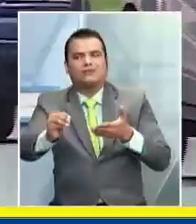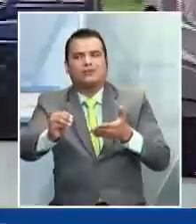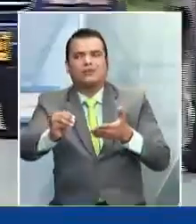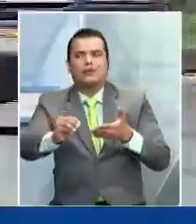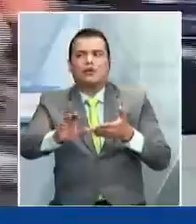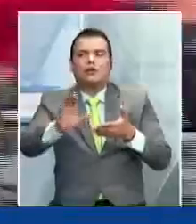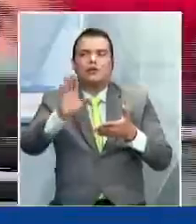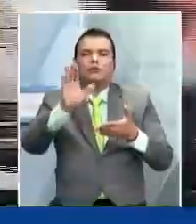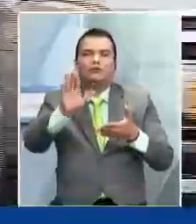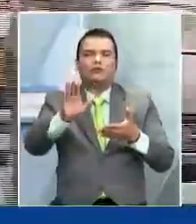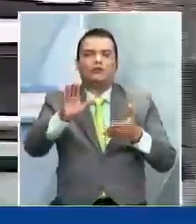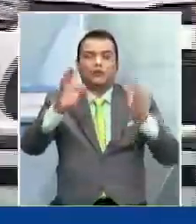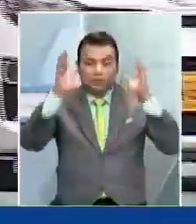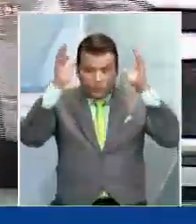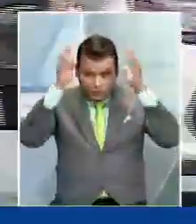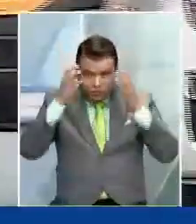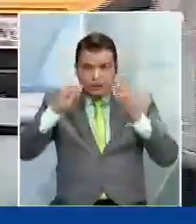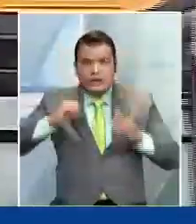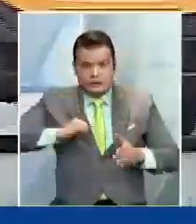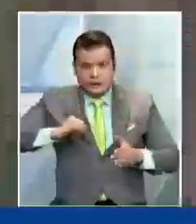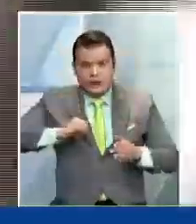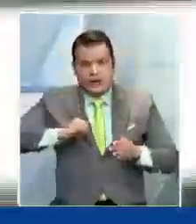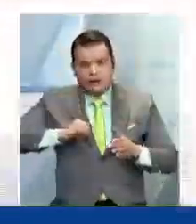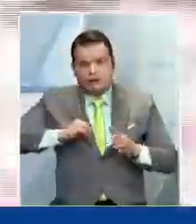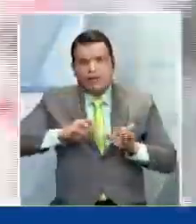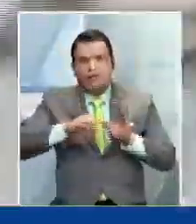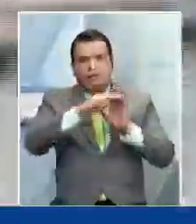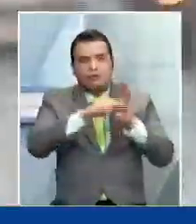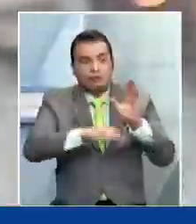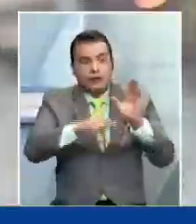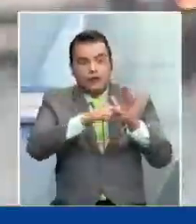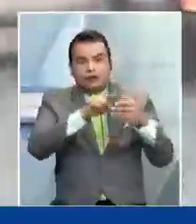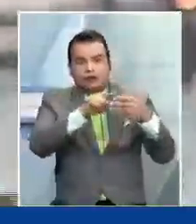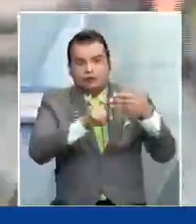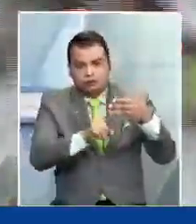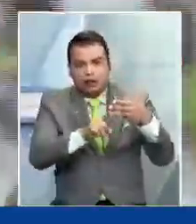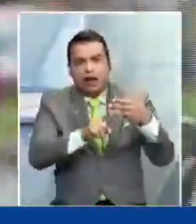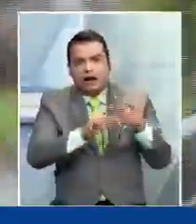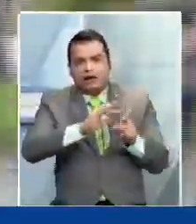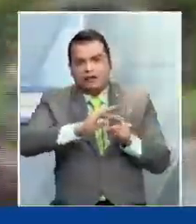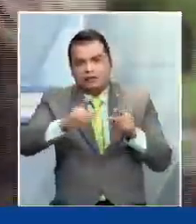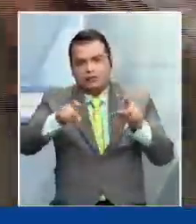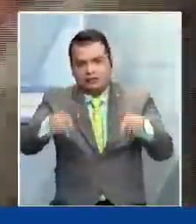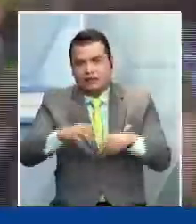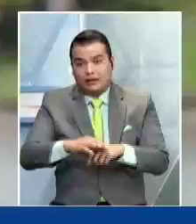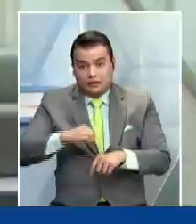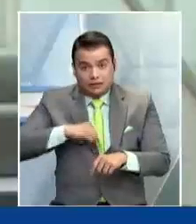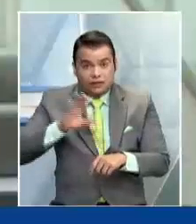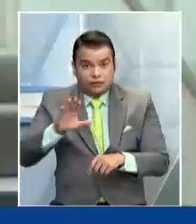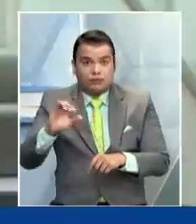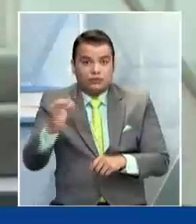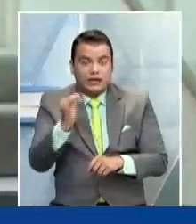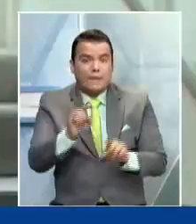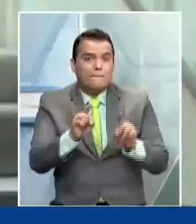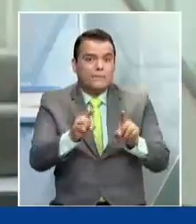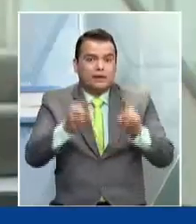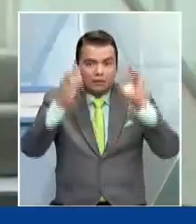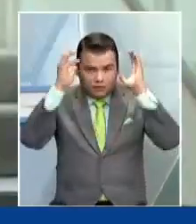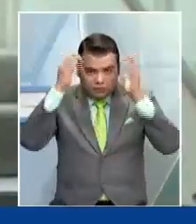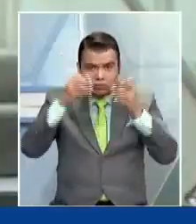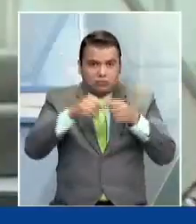tenga, úselo y úselo bien, cumpliendo con esas tres condiciones. Ahora bien, si su casco está